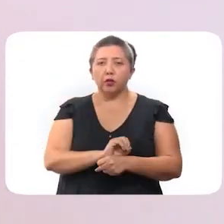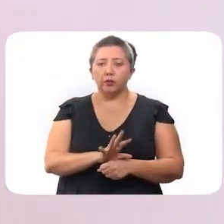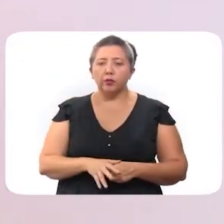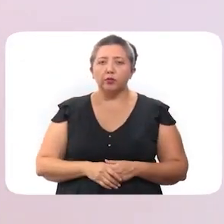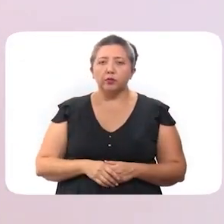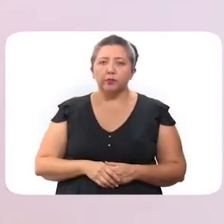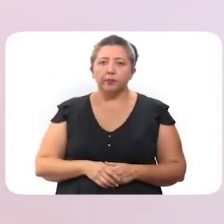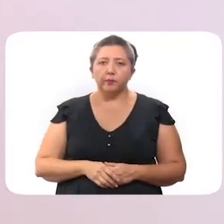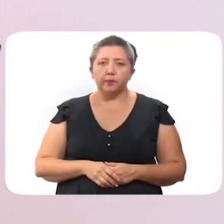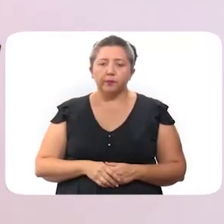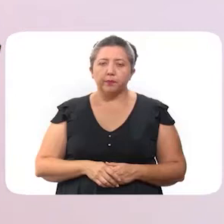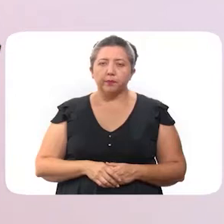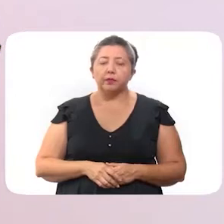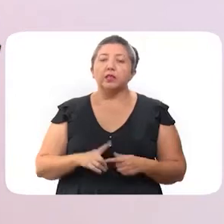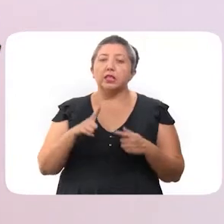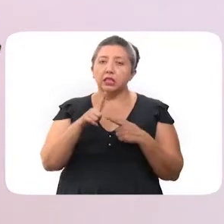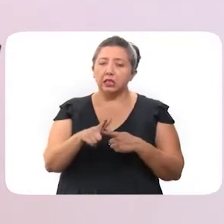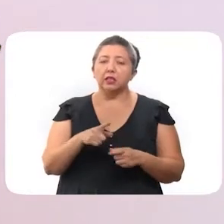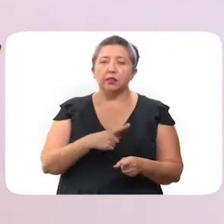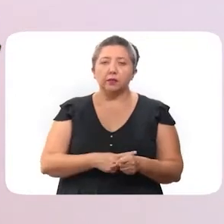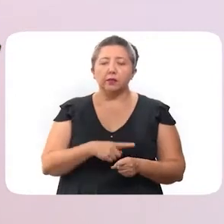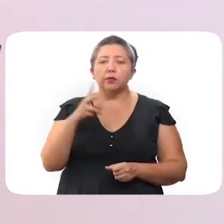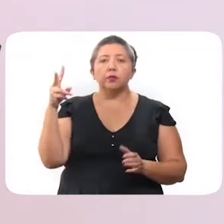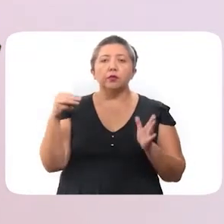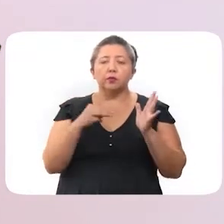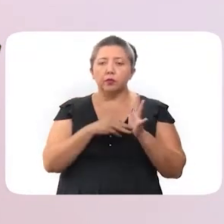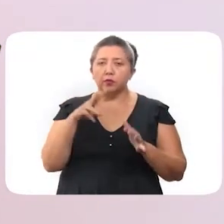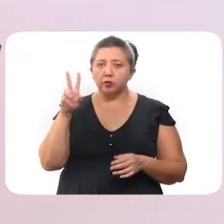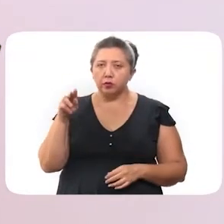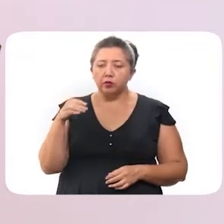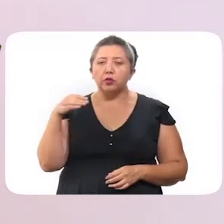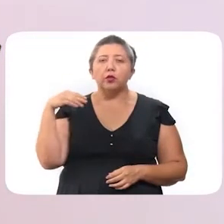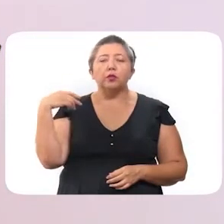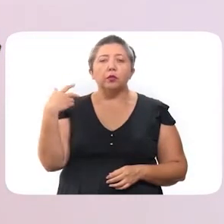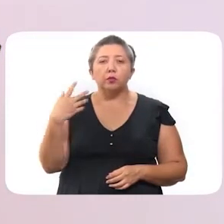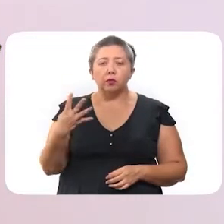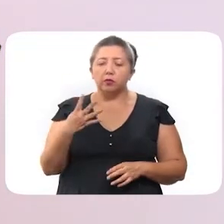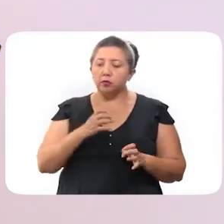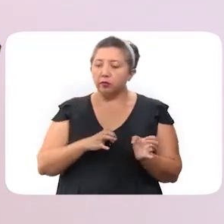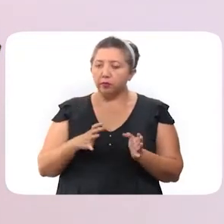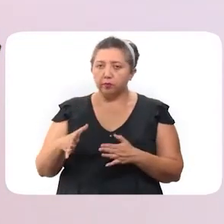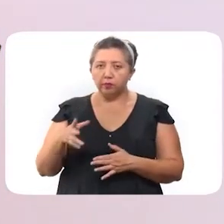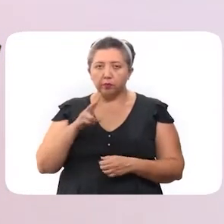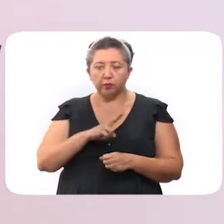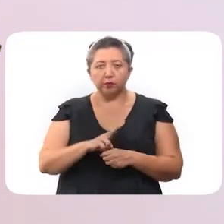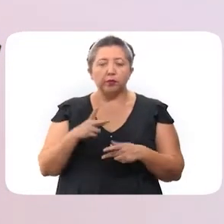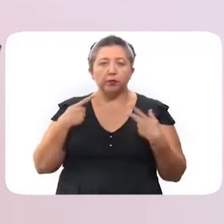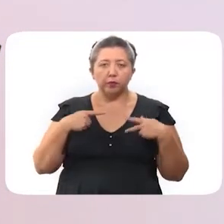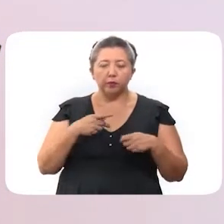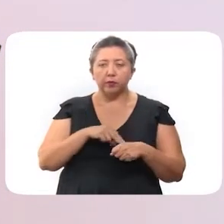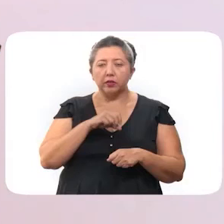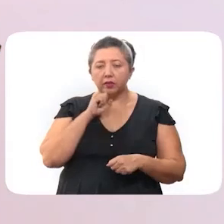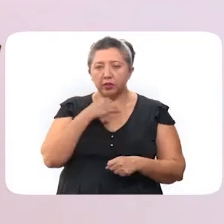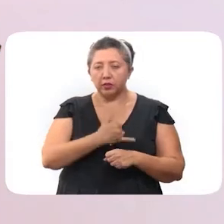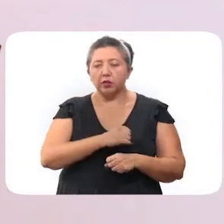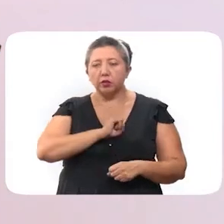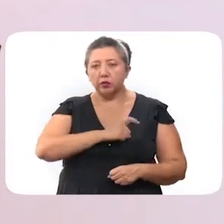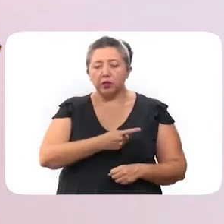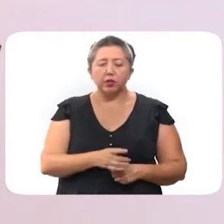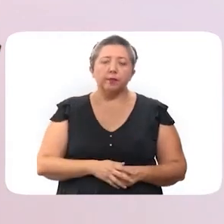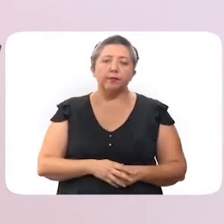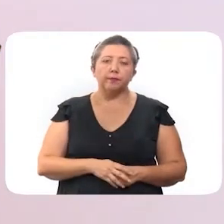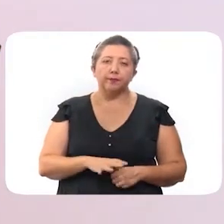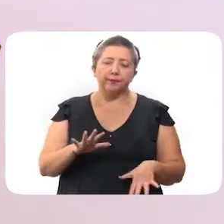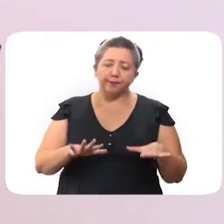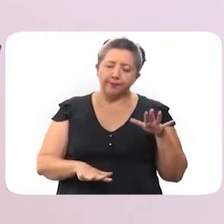del coronavirus. De los casos activos, 2.084 están estables, aislados y monitoreados por personal médico de la Secretaría de Salud